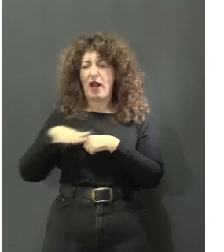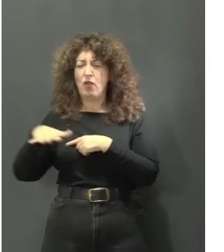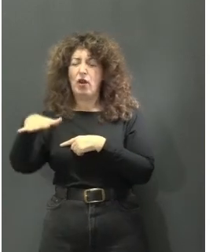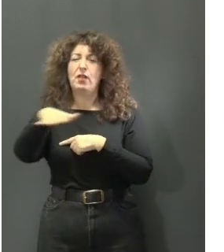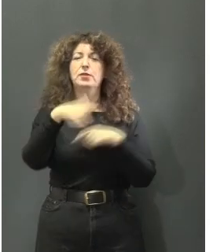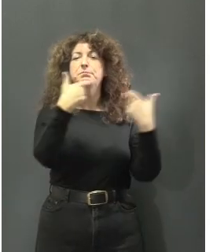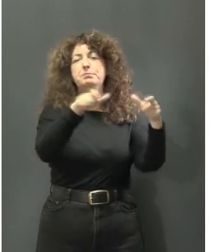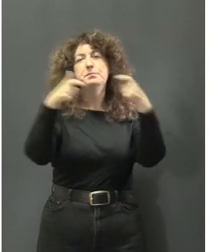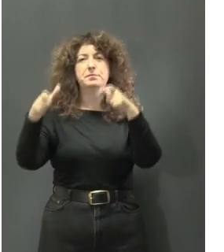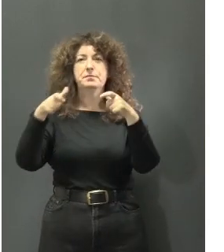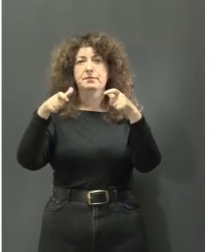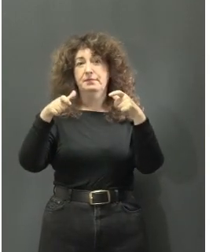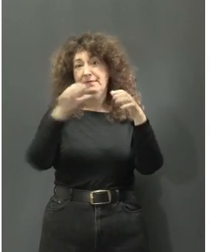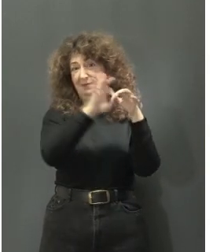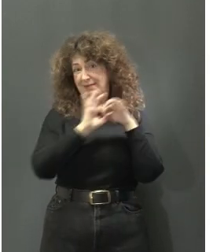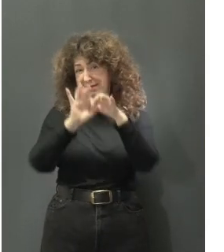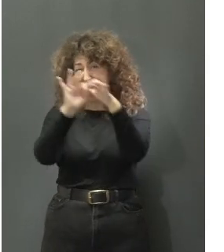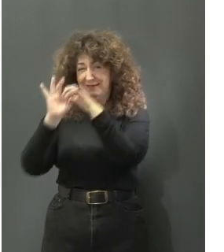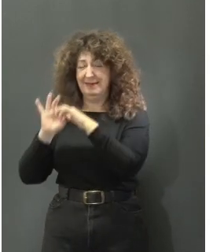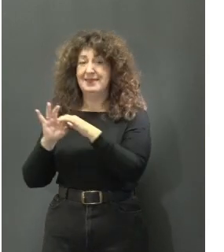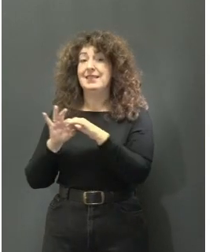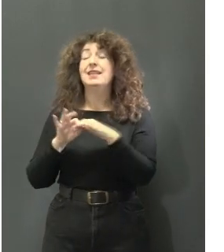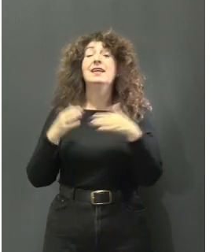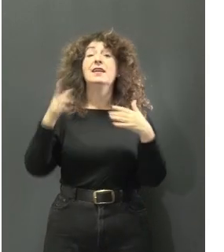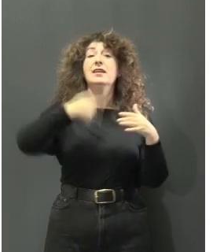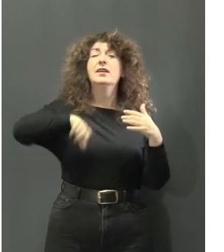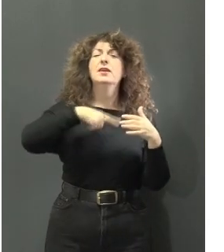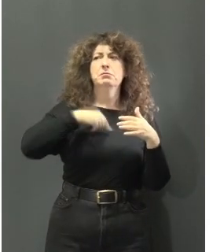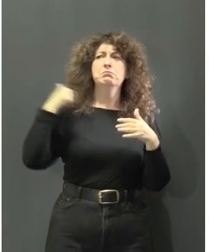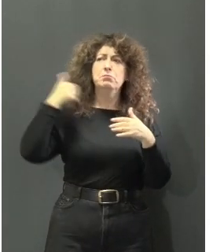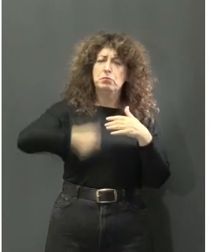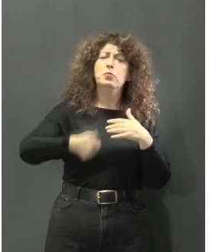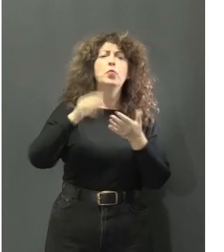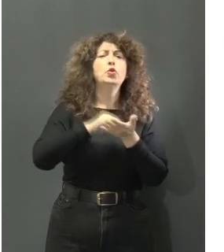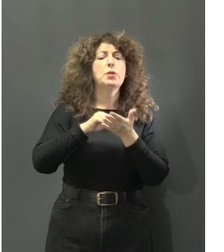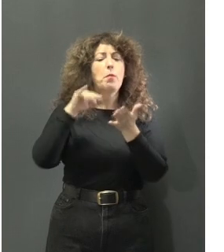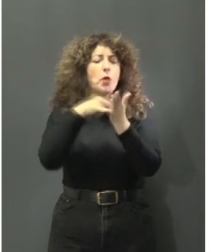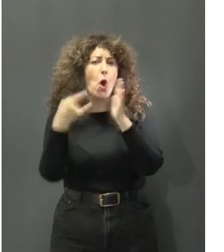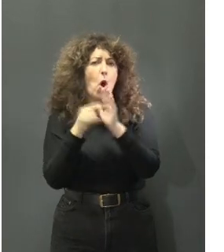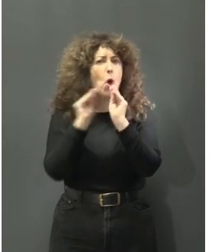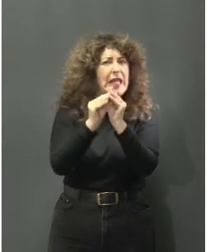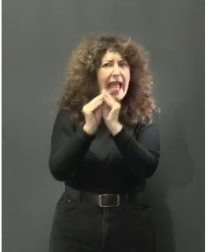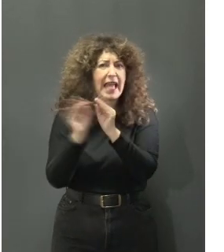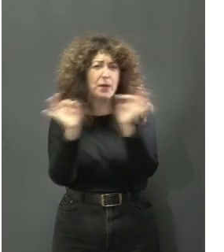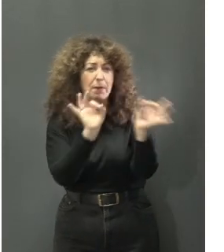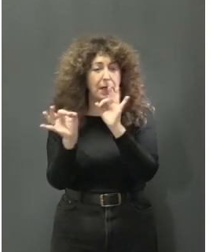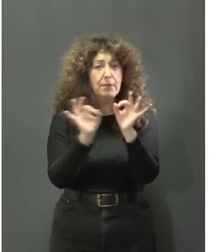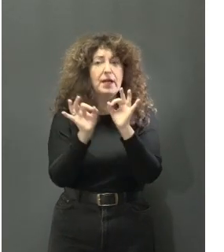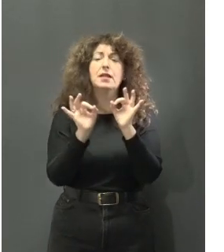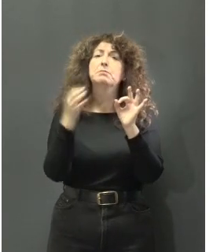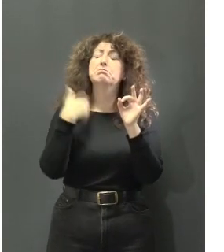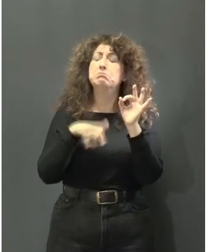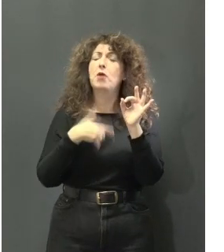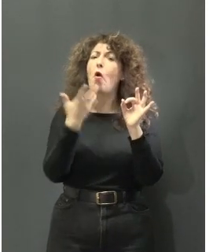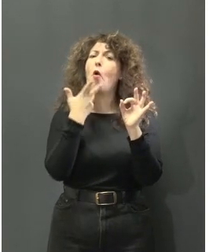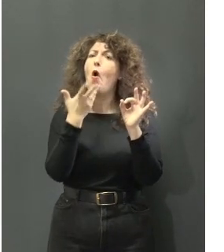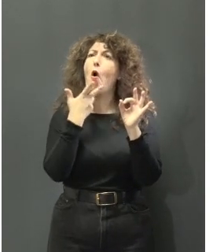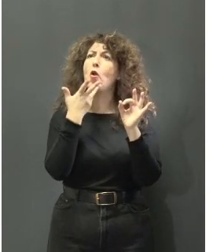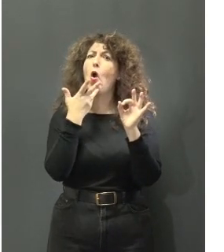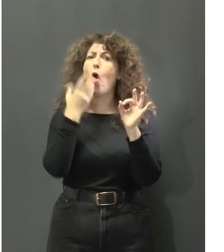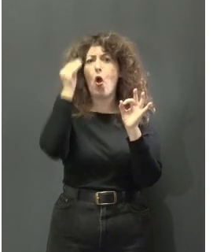ello estamos. Y como estuvimos mucho tiempo recibiendo e implantando este proyecto, pues adquirimos unos conocimientos